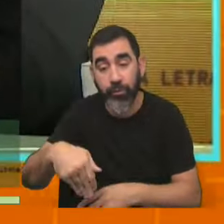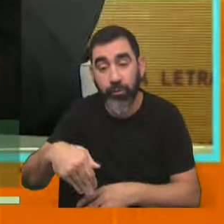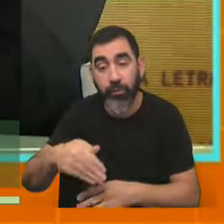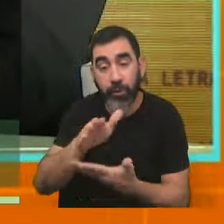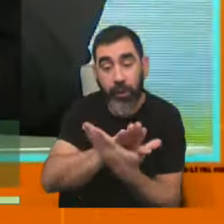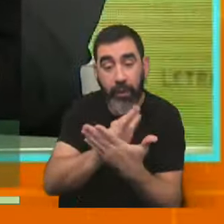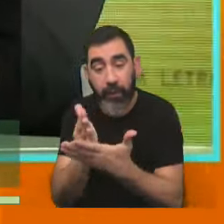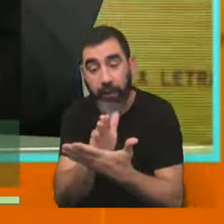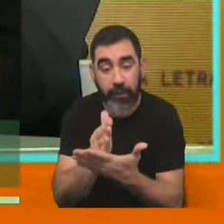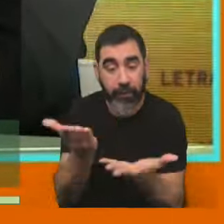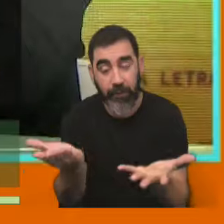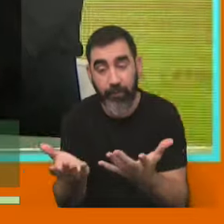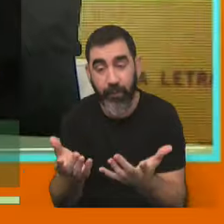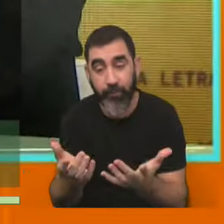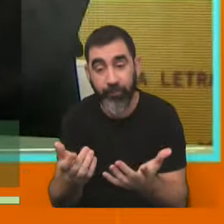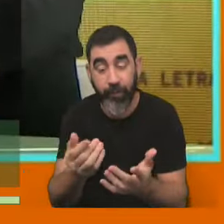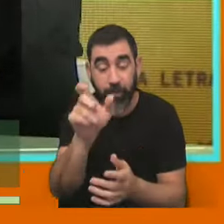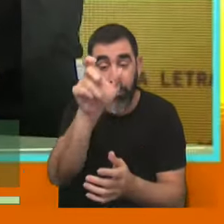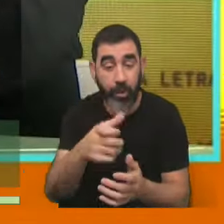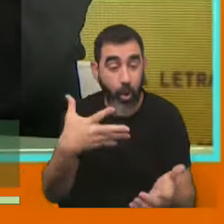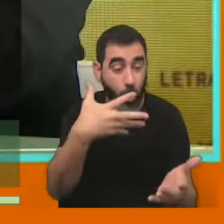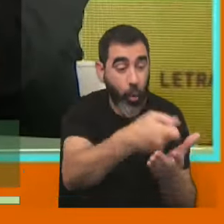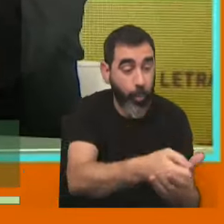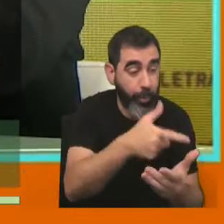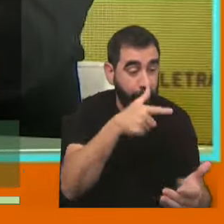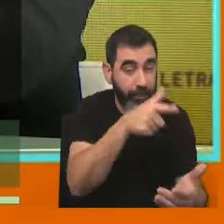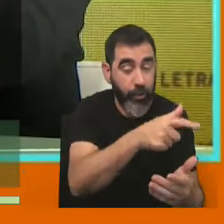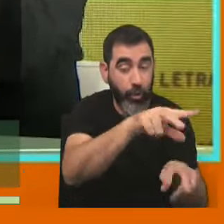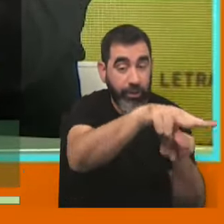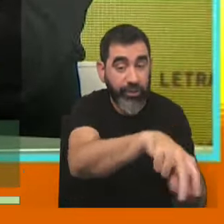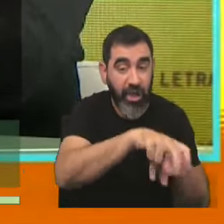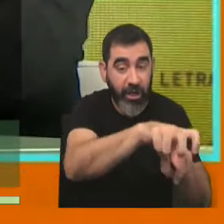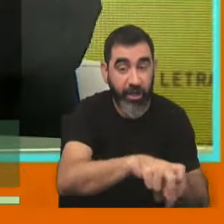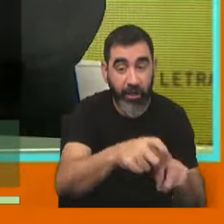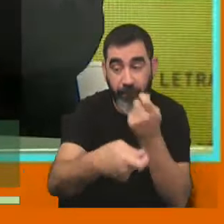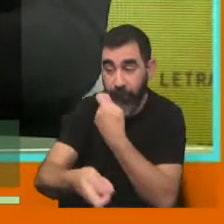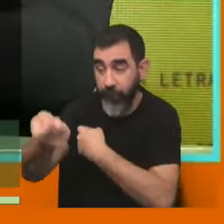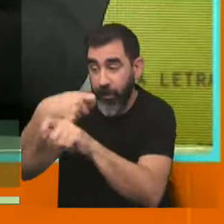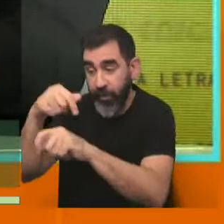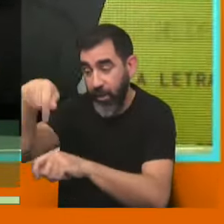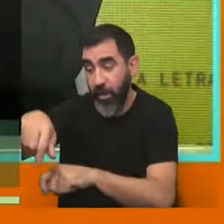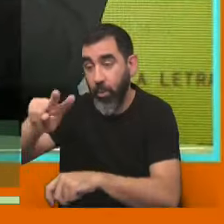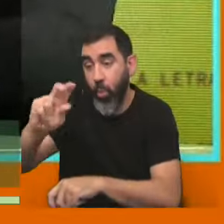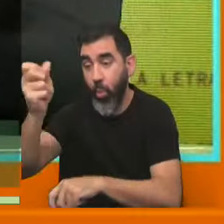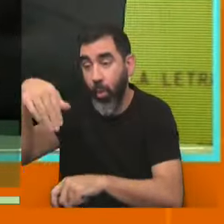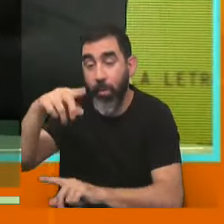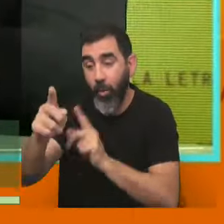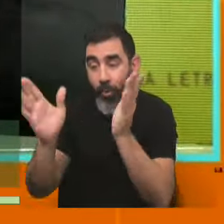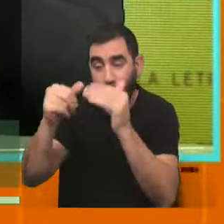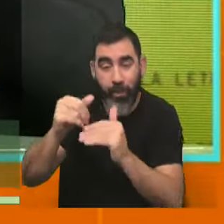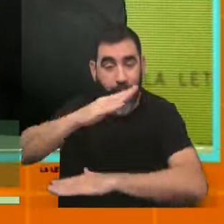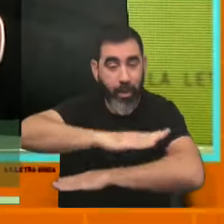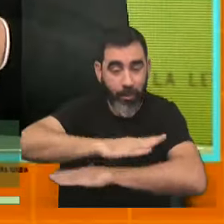de intermediarios es decir intermediarios que compran directamente a los productores en su lugar de origen Por qué Porque muchos no tienen la logística para